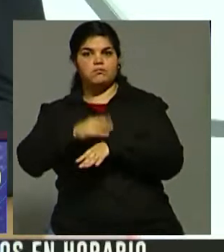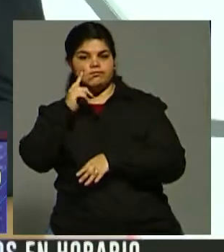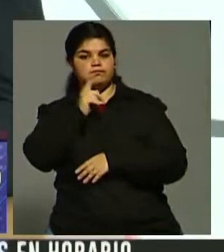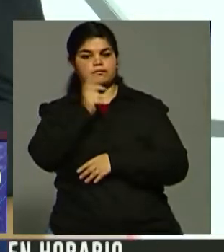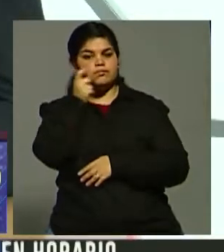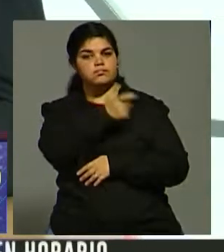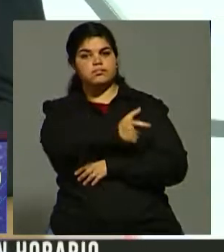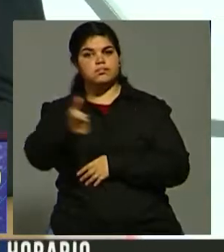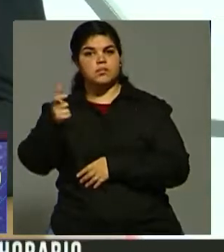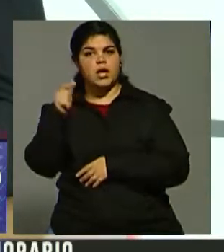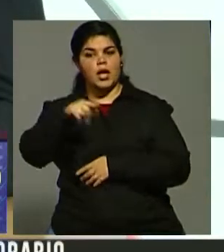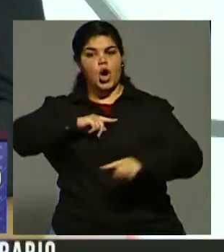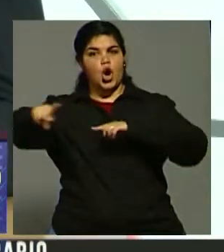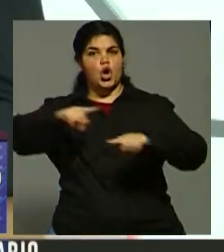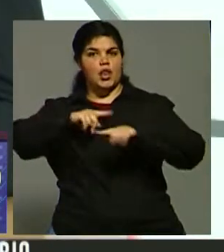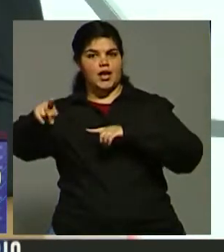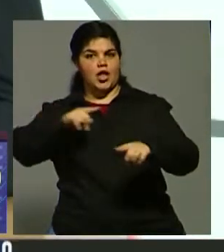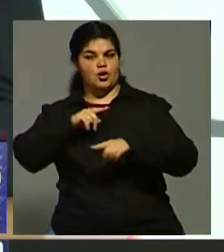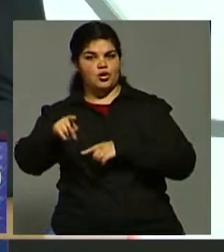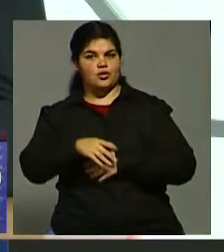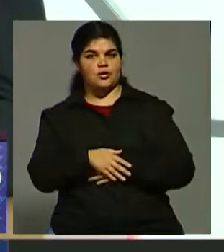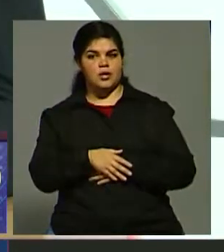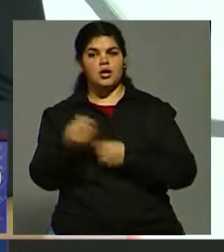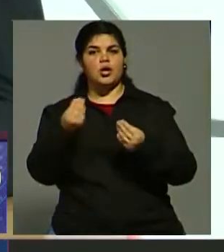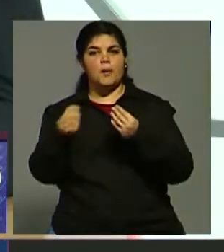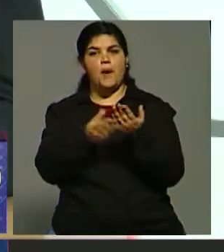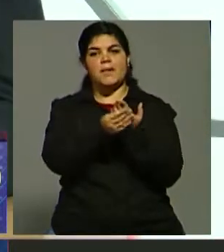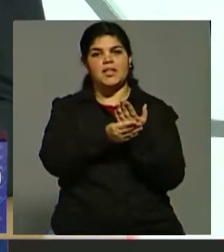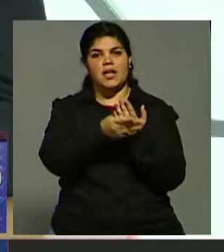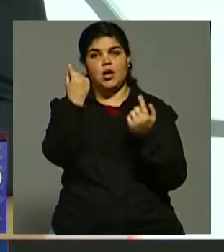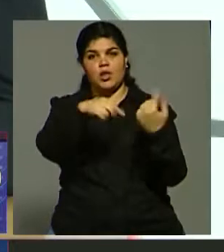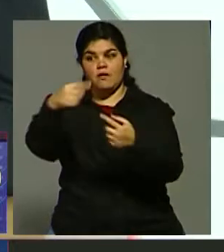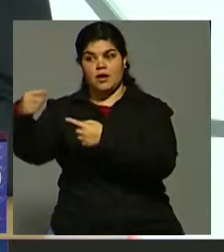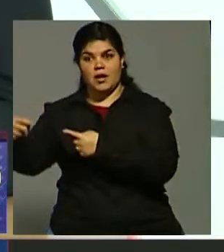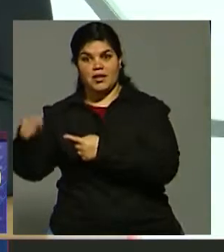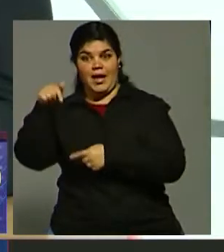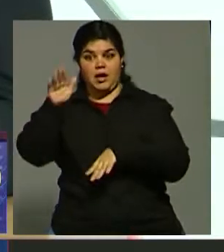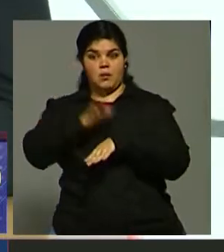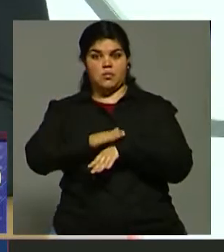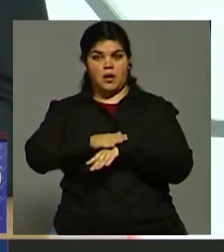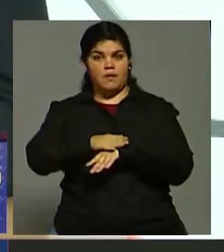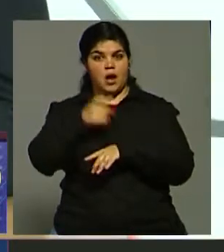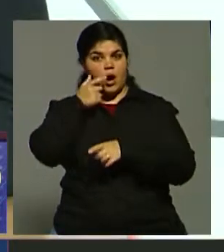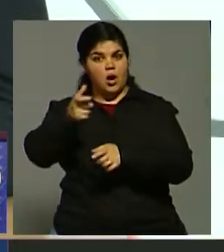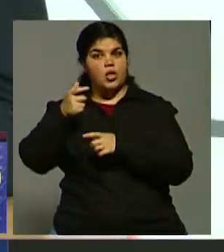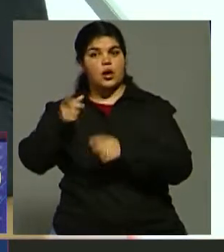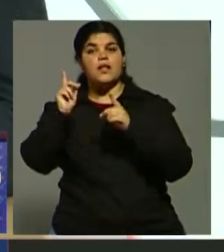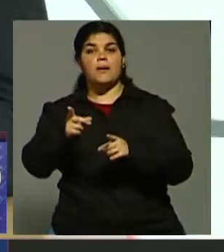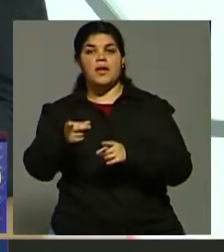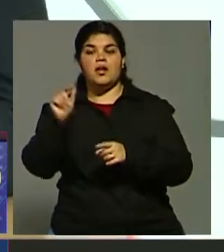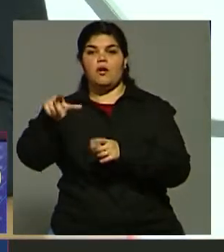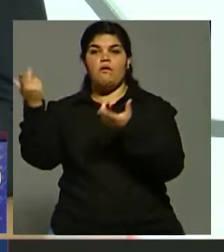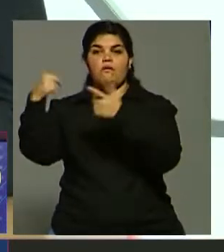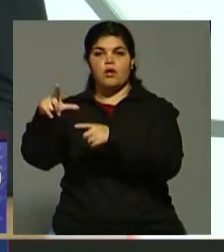de coordinar de coordinador de coordinación entre los distintos ministerios lo que exige y lo que pide el fondo monetario internacional